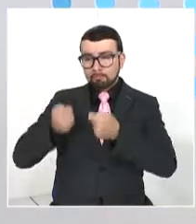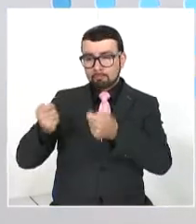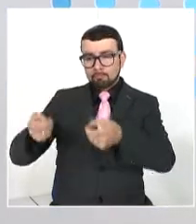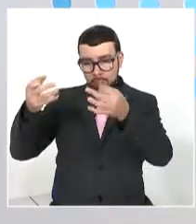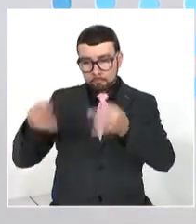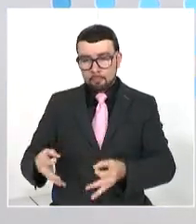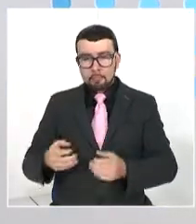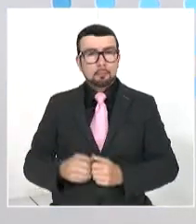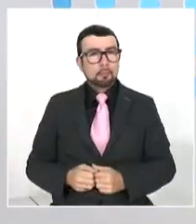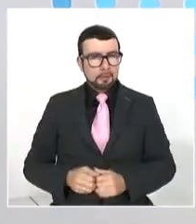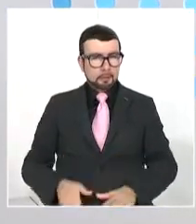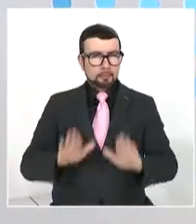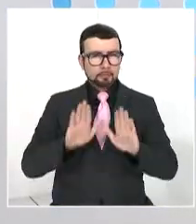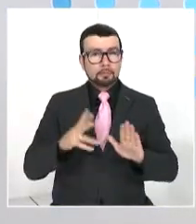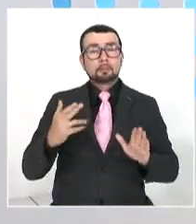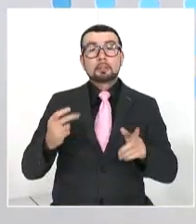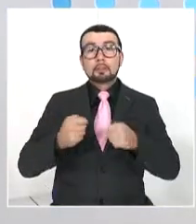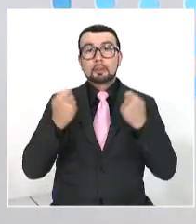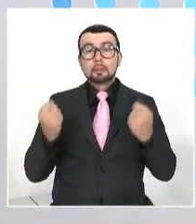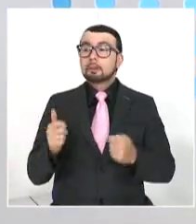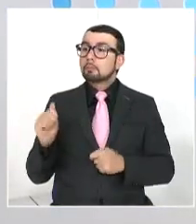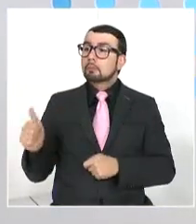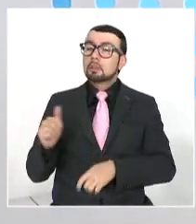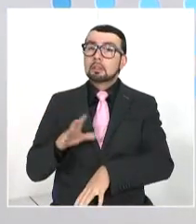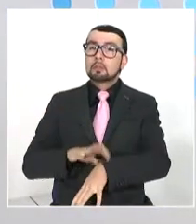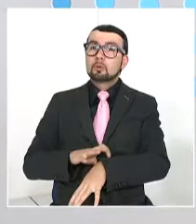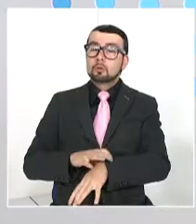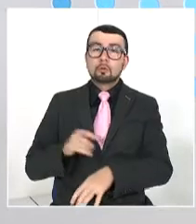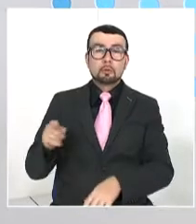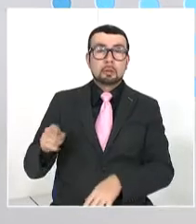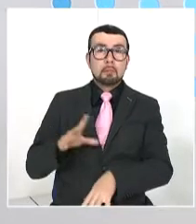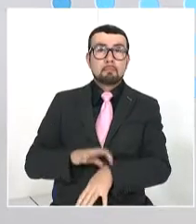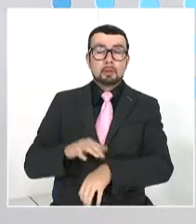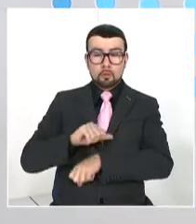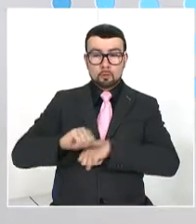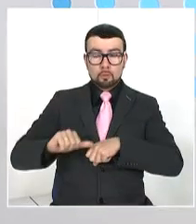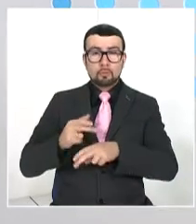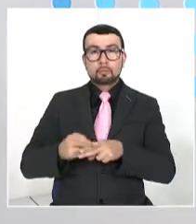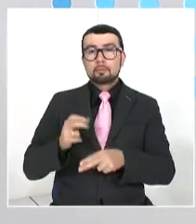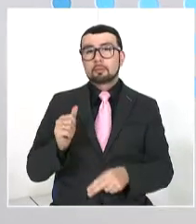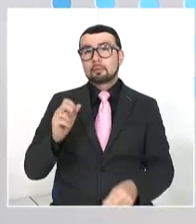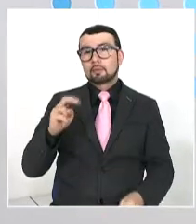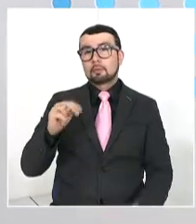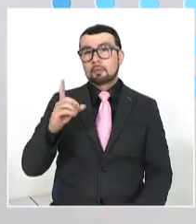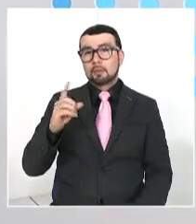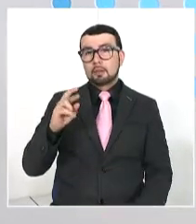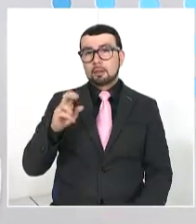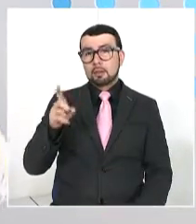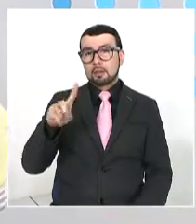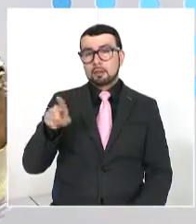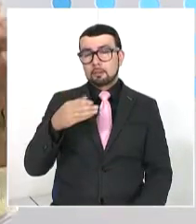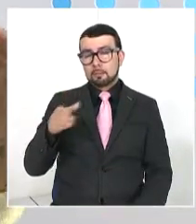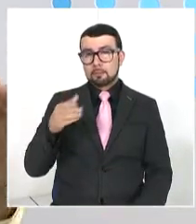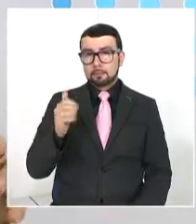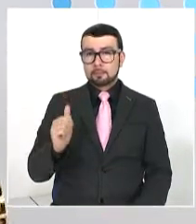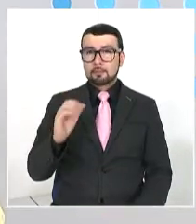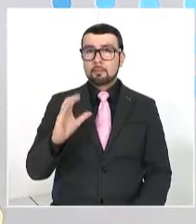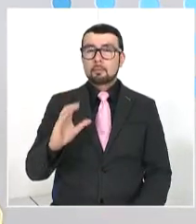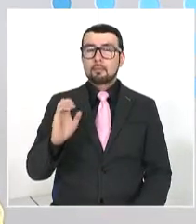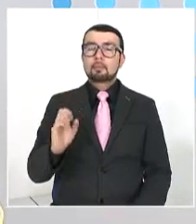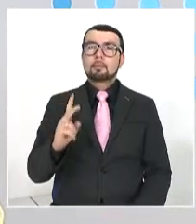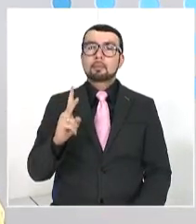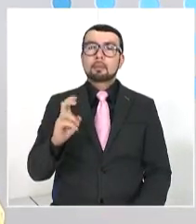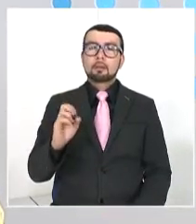con la historia del doctor médico cirujano Andrés Acevedo. Y vamos a hacer un